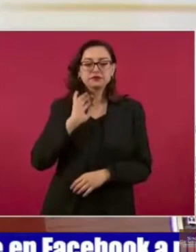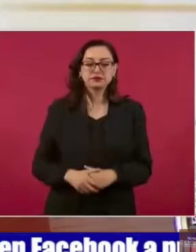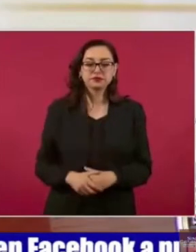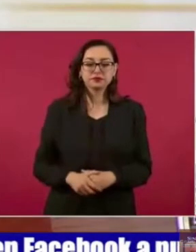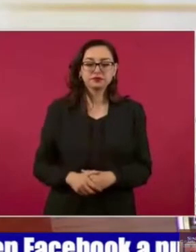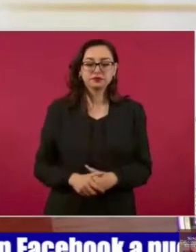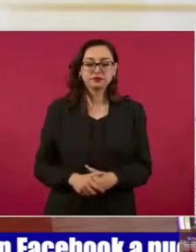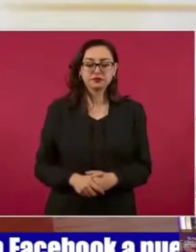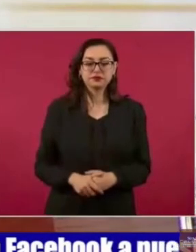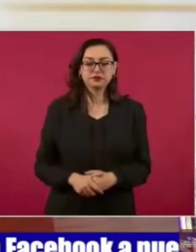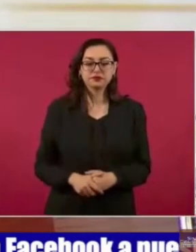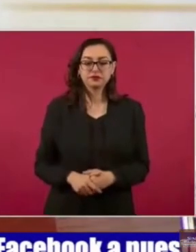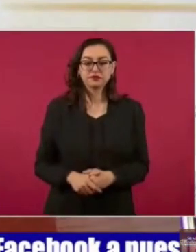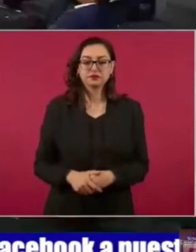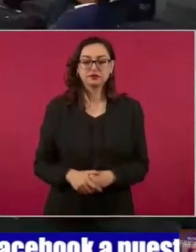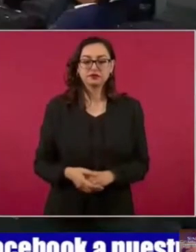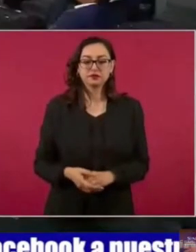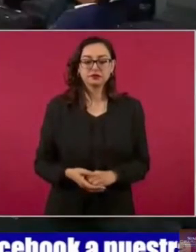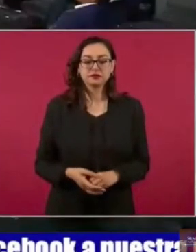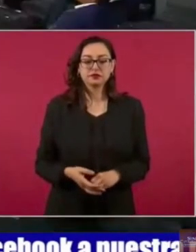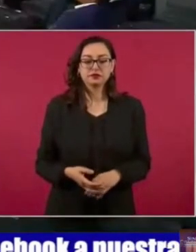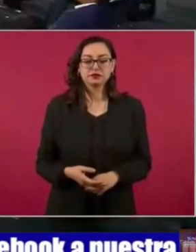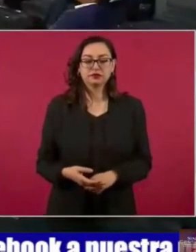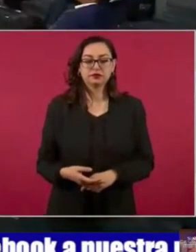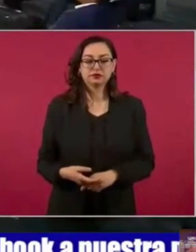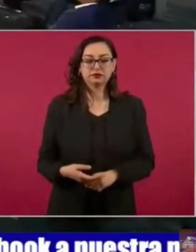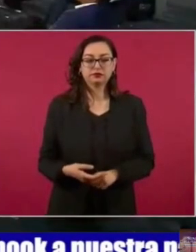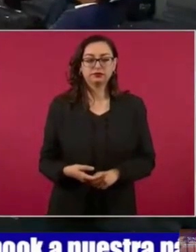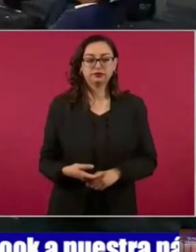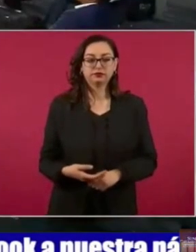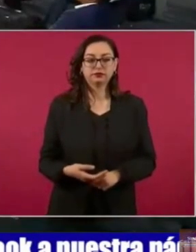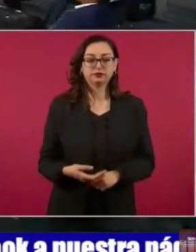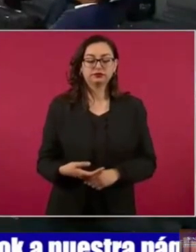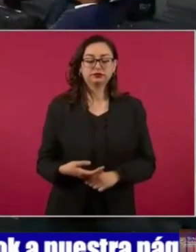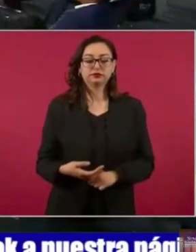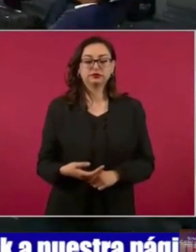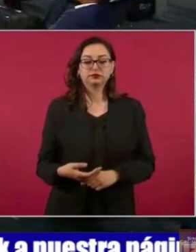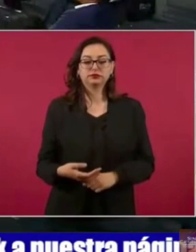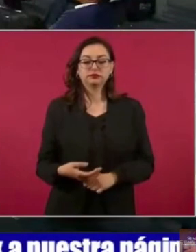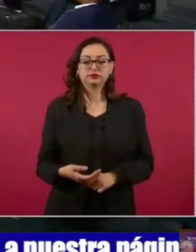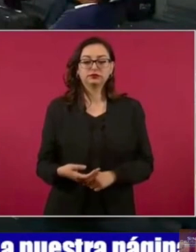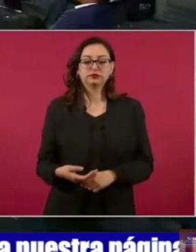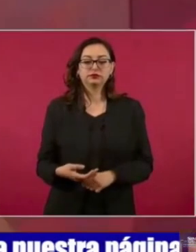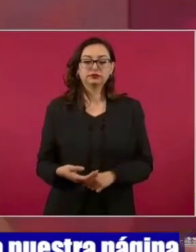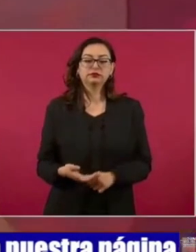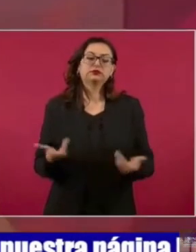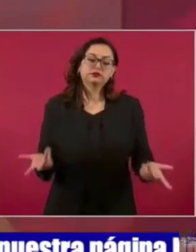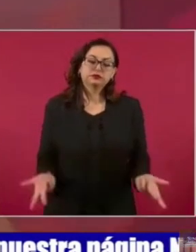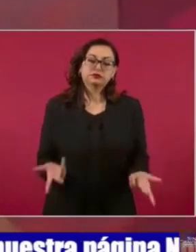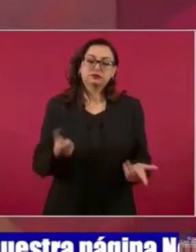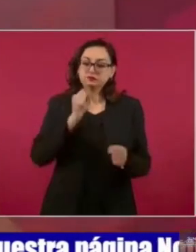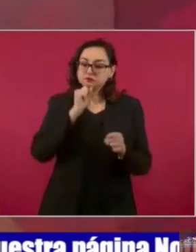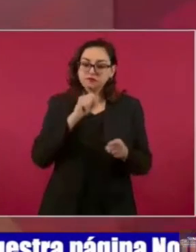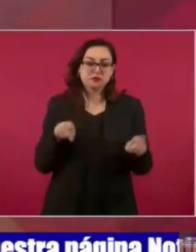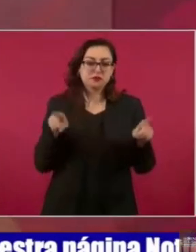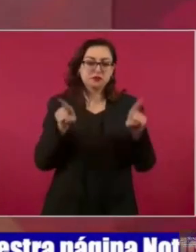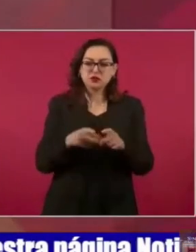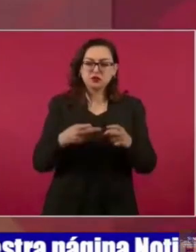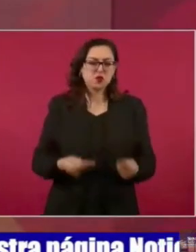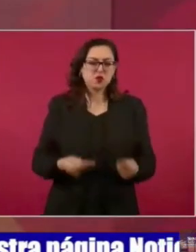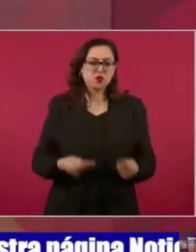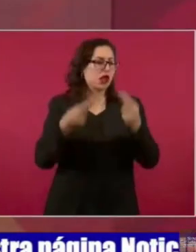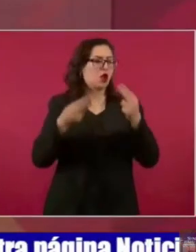en diferentes partes de Sonora, en donde no es secreto, hace mucho calor, poco llueve y